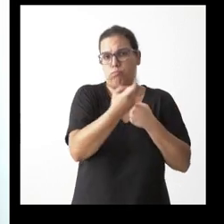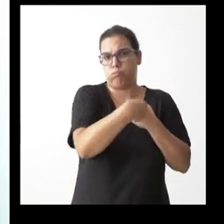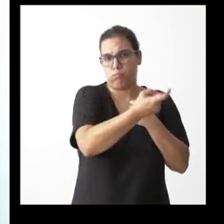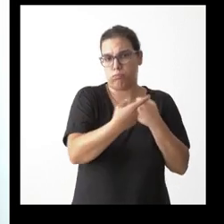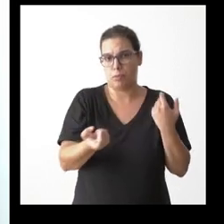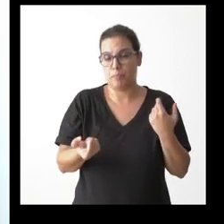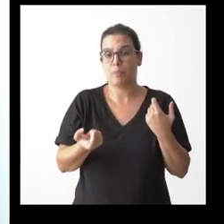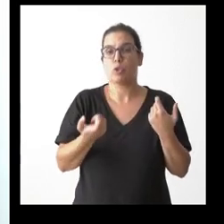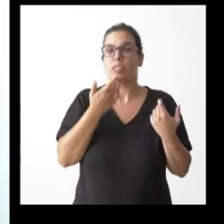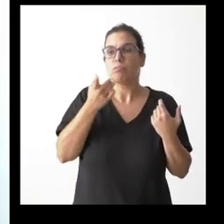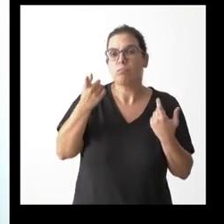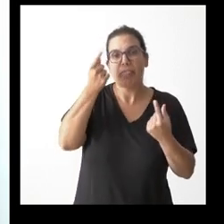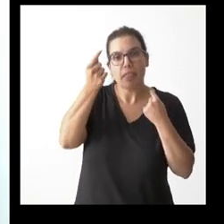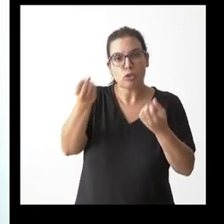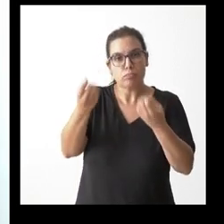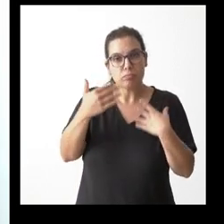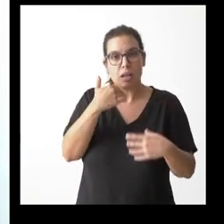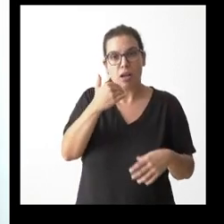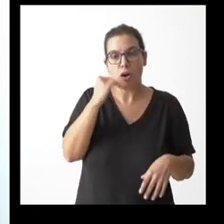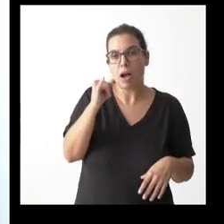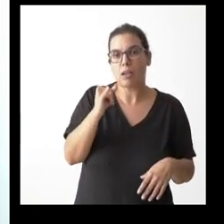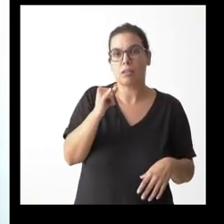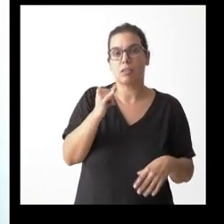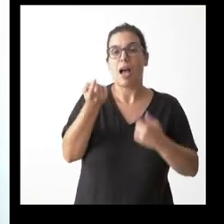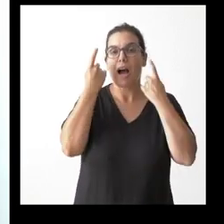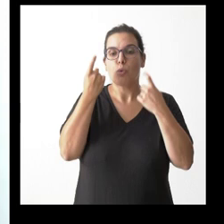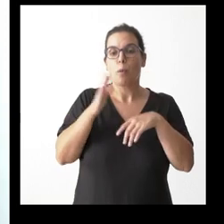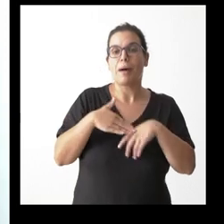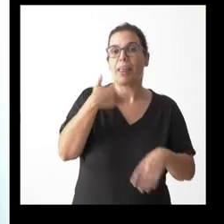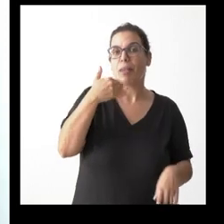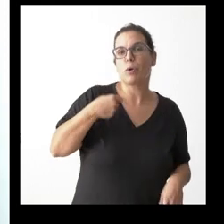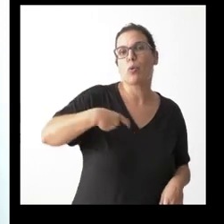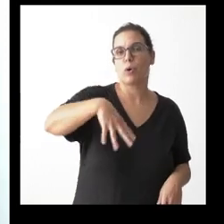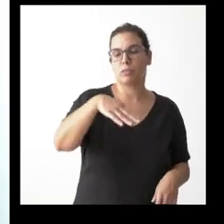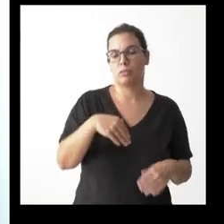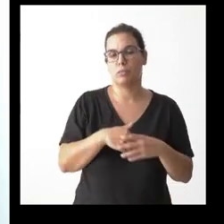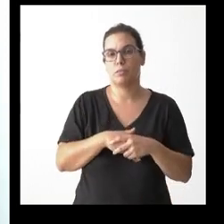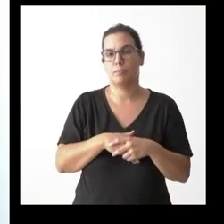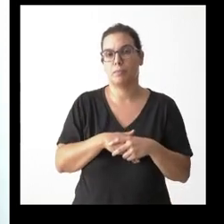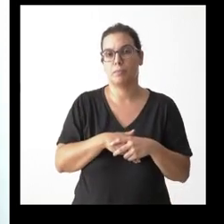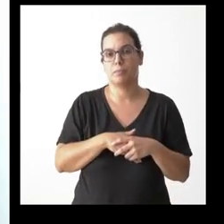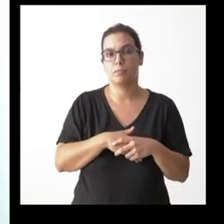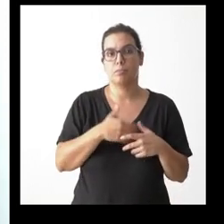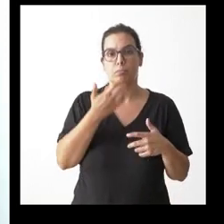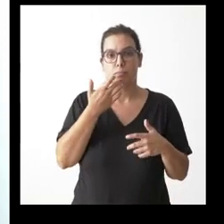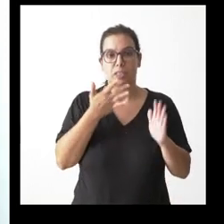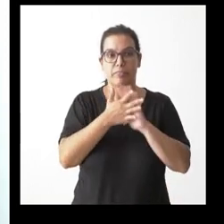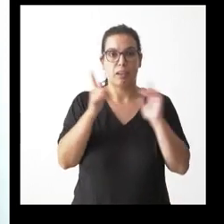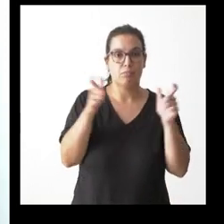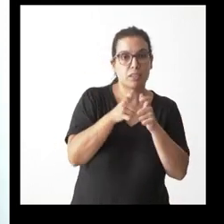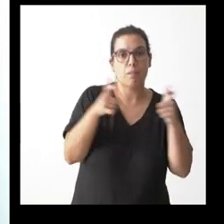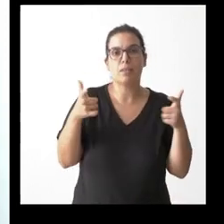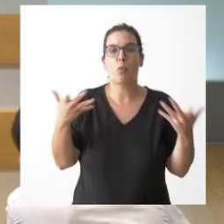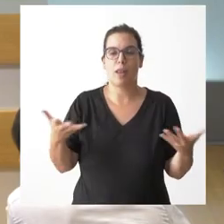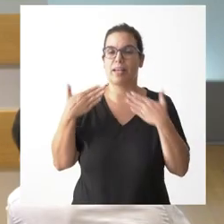por si tuviera el dato a mano, ¿qué número de alumnos espera para Zamora este próximo curso y si vamos a descender o a aumentar? Muchas